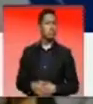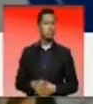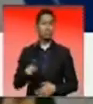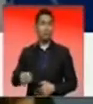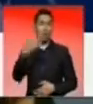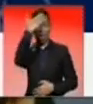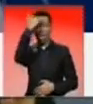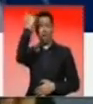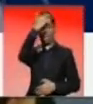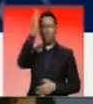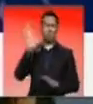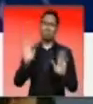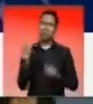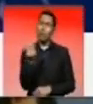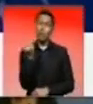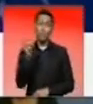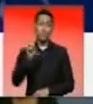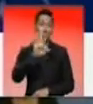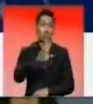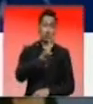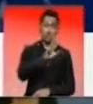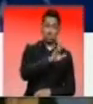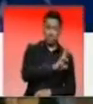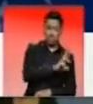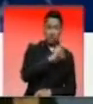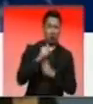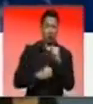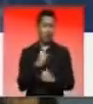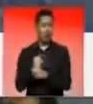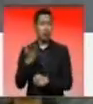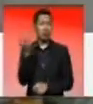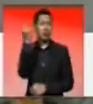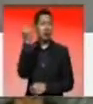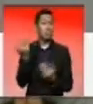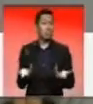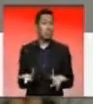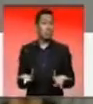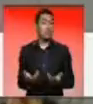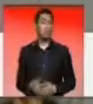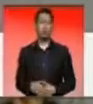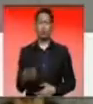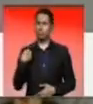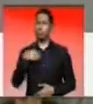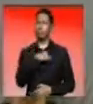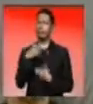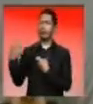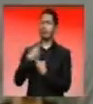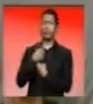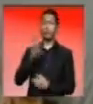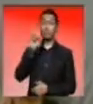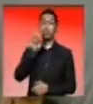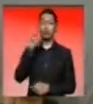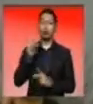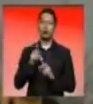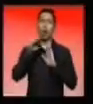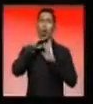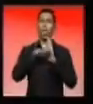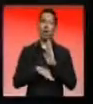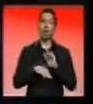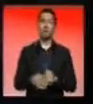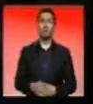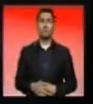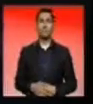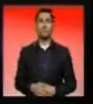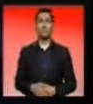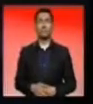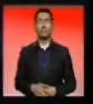que sea un muchacho de 25, 26 años profesional, tiene que preguntar, papá, ¿de dónde viene esa plata? Y sí nos afectó, anovaron como 2 puntos, pero ya nos estamos recuperando.